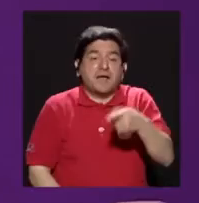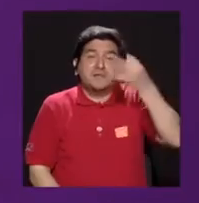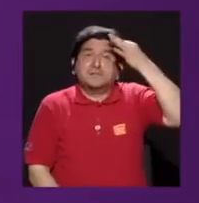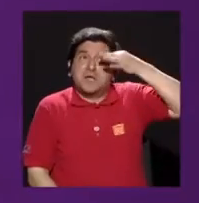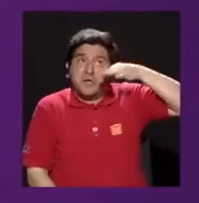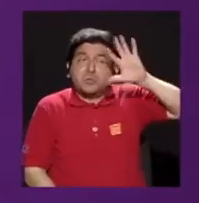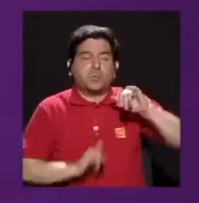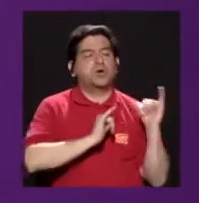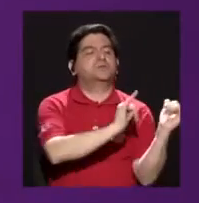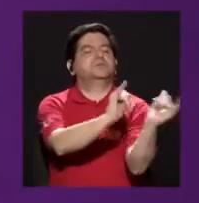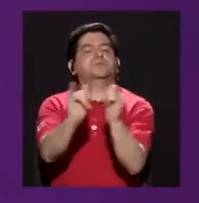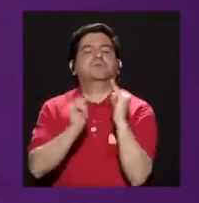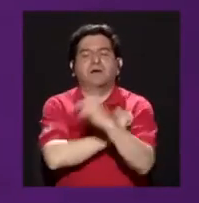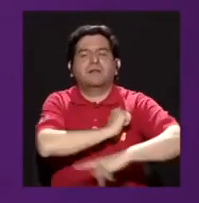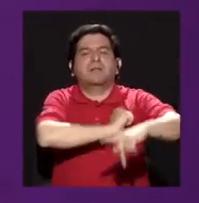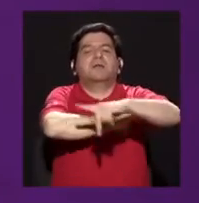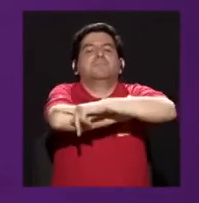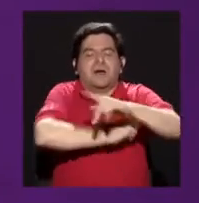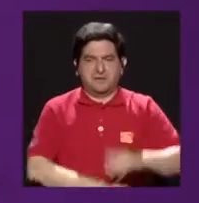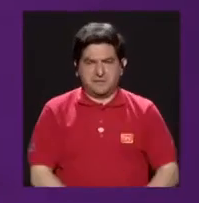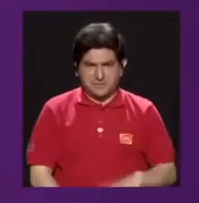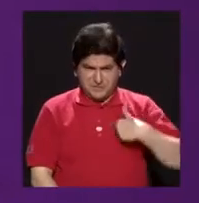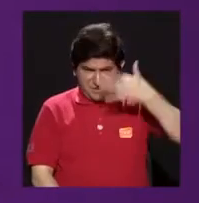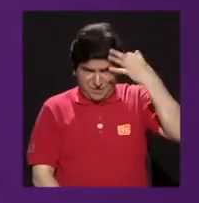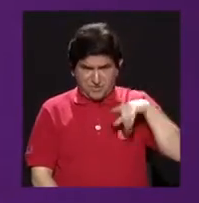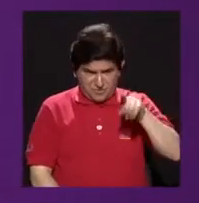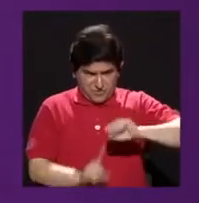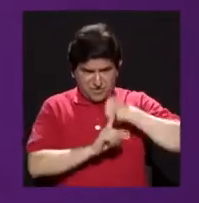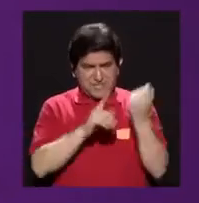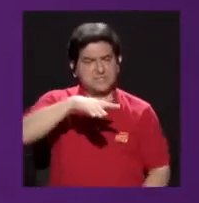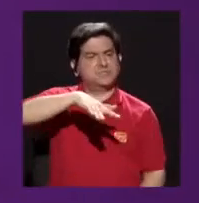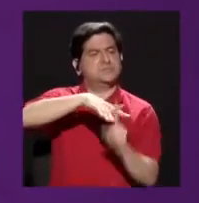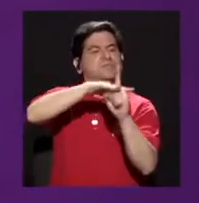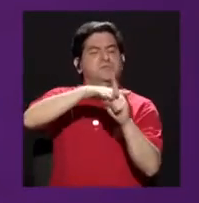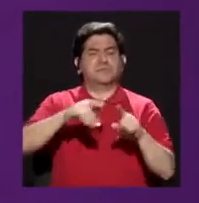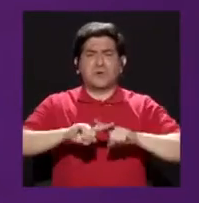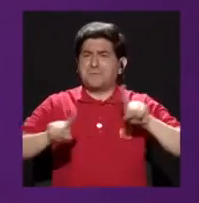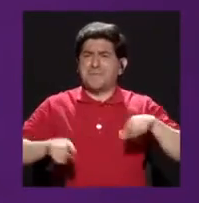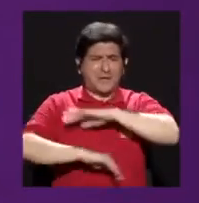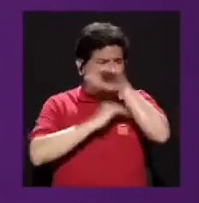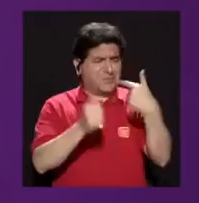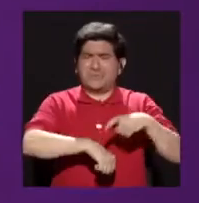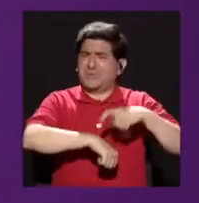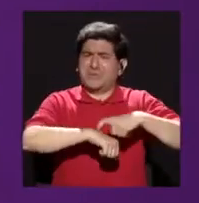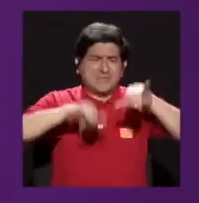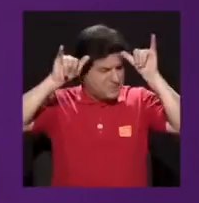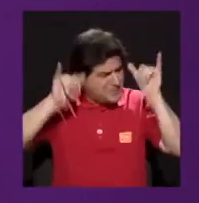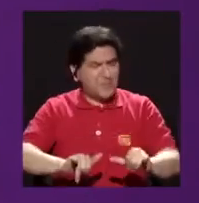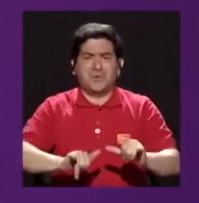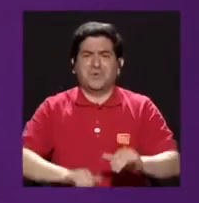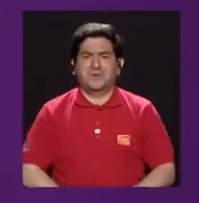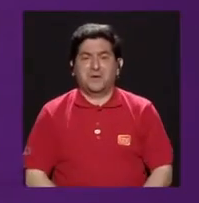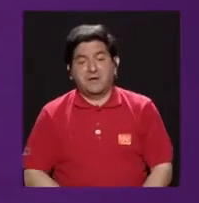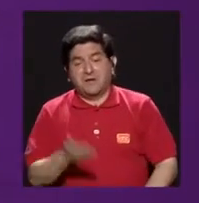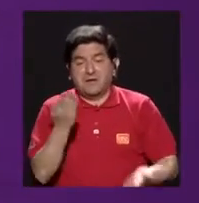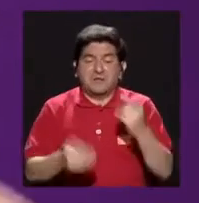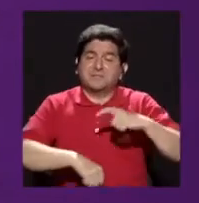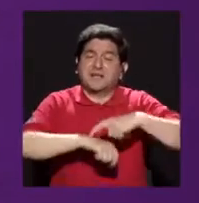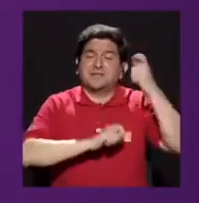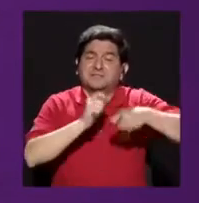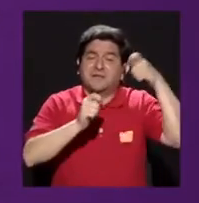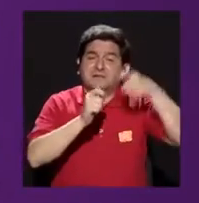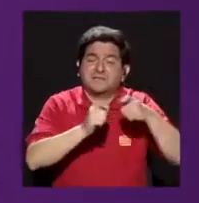supuesta homogeneidad de este país, y a mí me parece que eso fue lo que afloró, pero que eso está ahí todo el tiempo, o sea, simplemente que hubo un momento